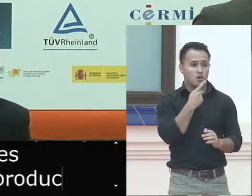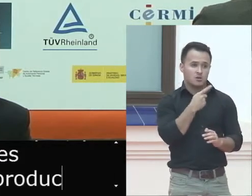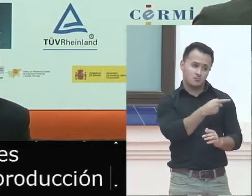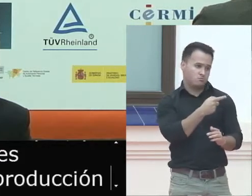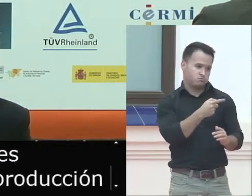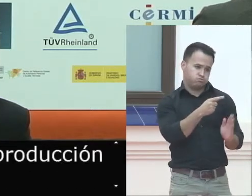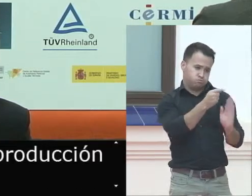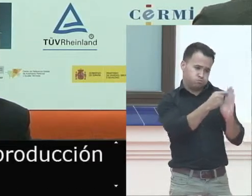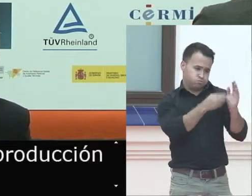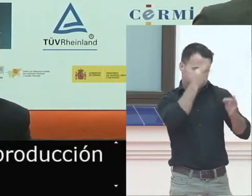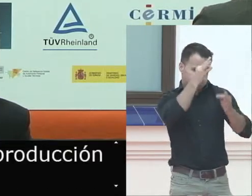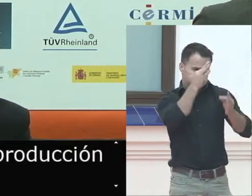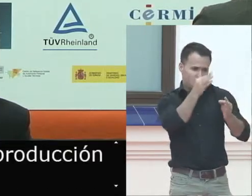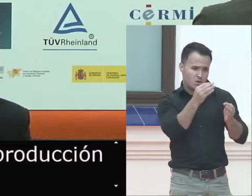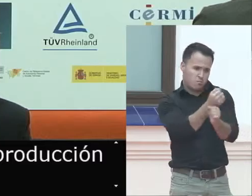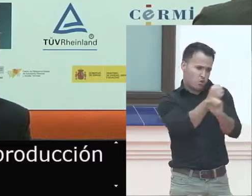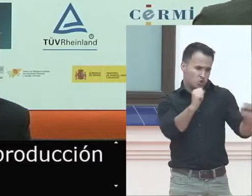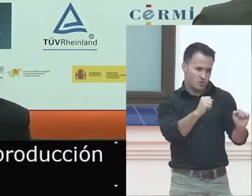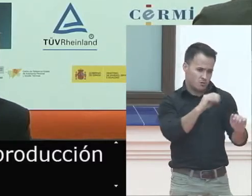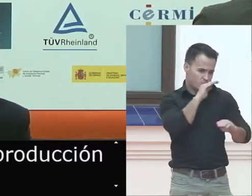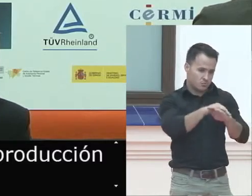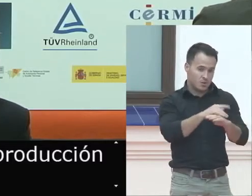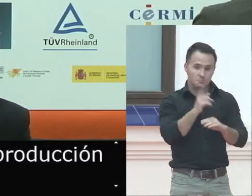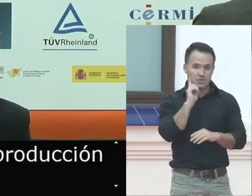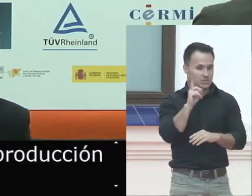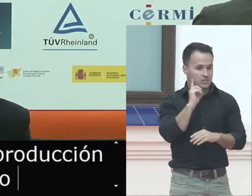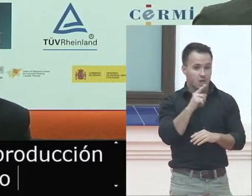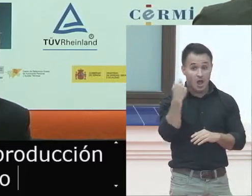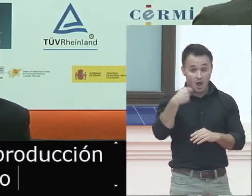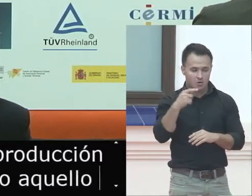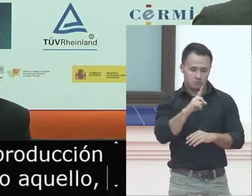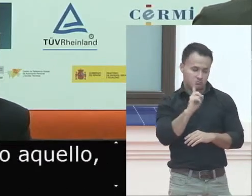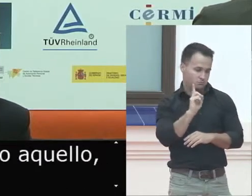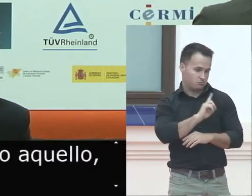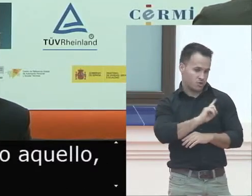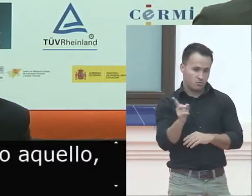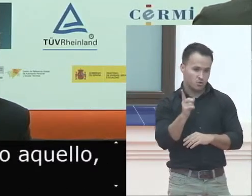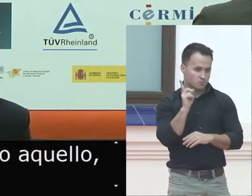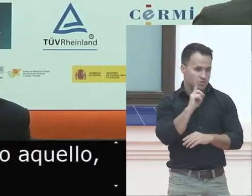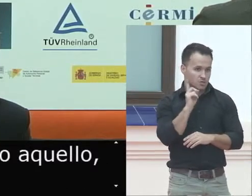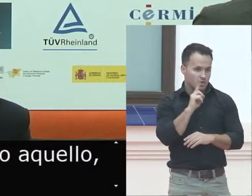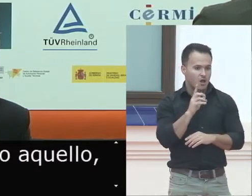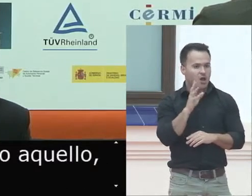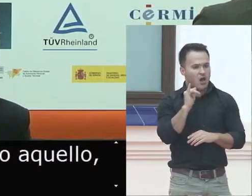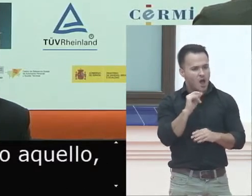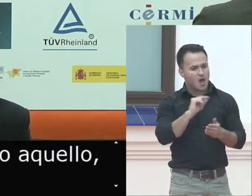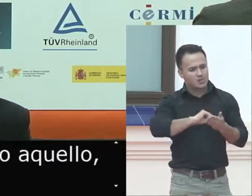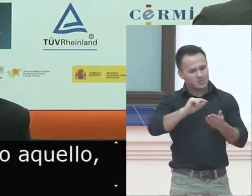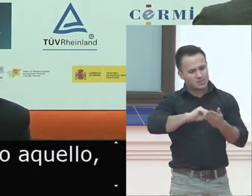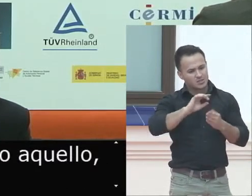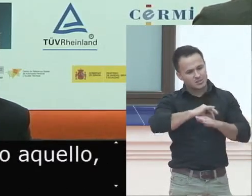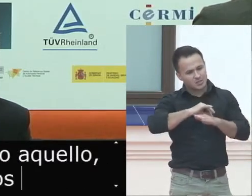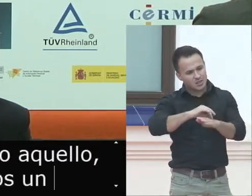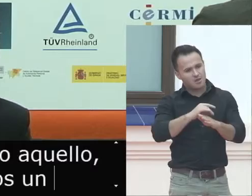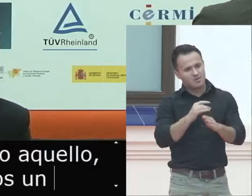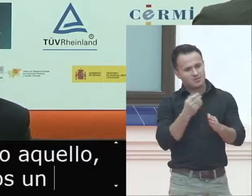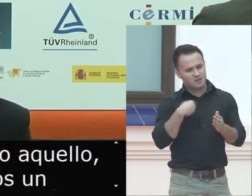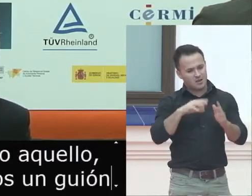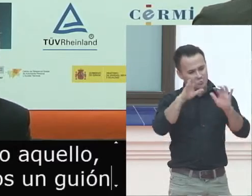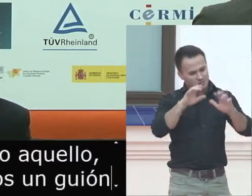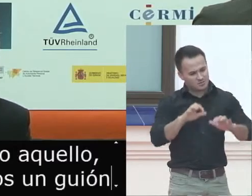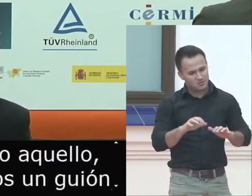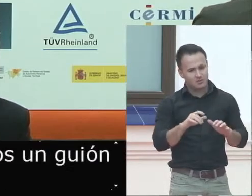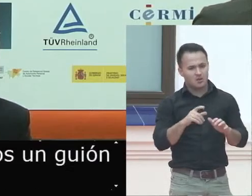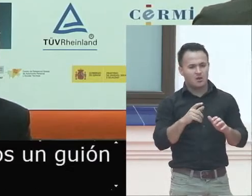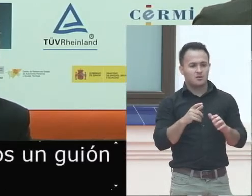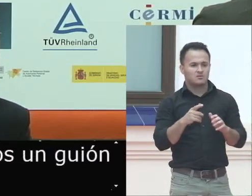es carísimo aquello. Mentira. Yo lo siento, mentira. Tenemos un guión escrito, ya tenemos ahí mucha parte del texto,